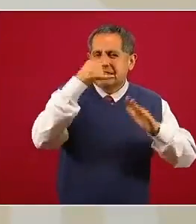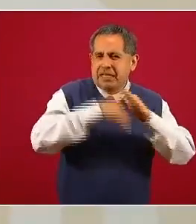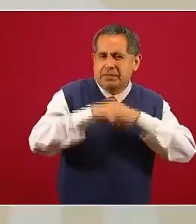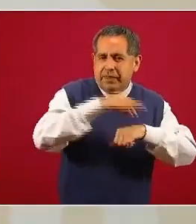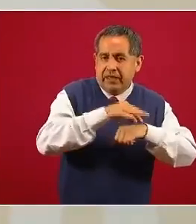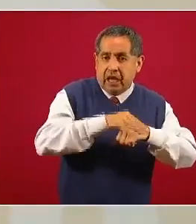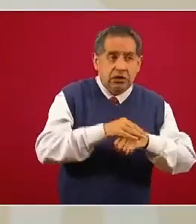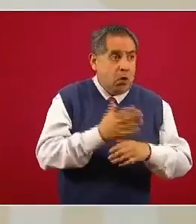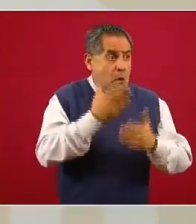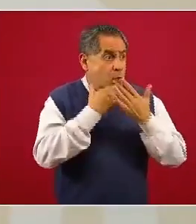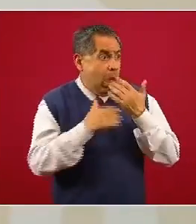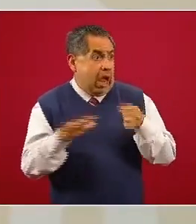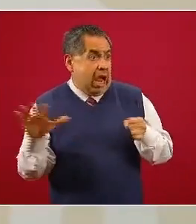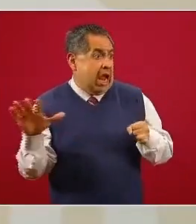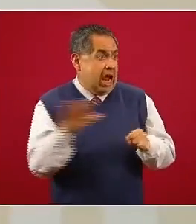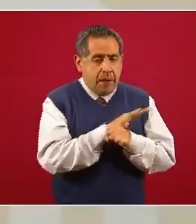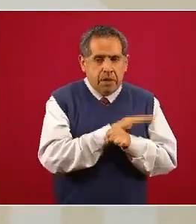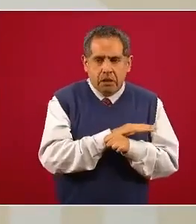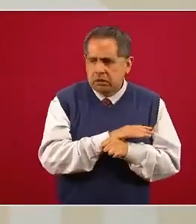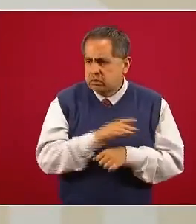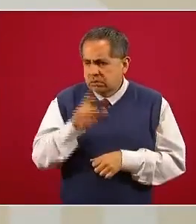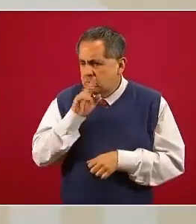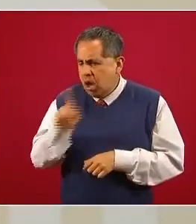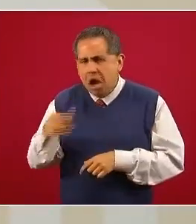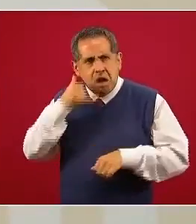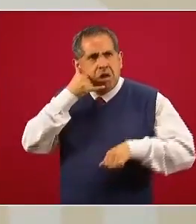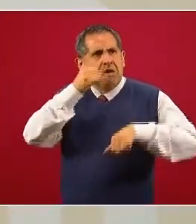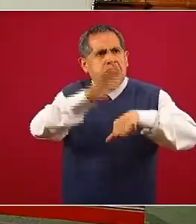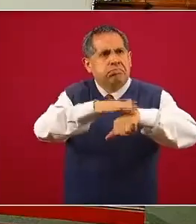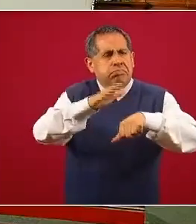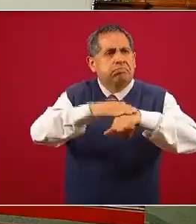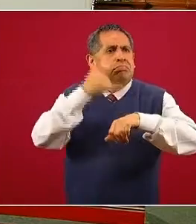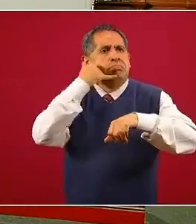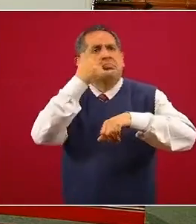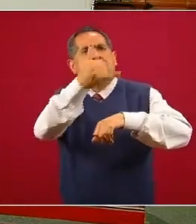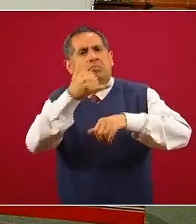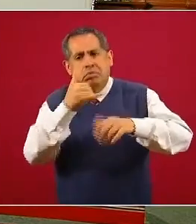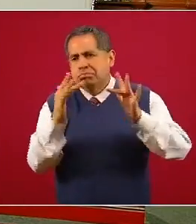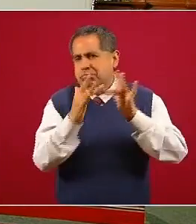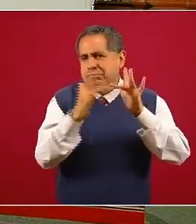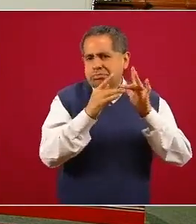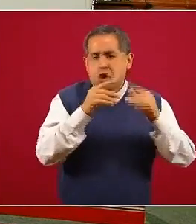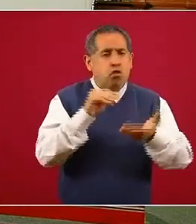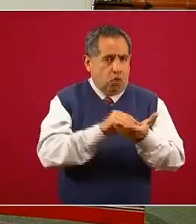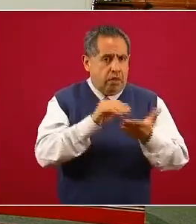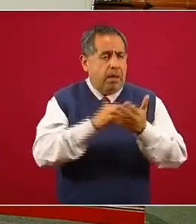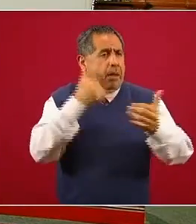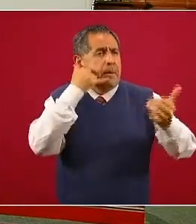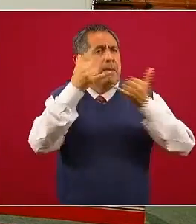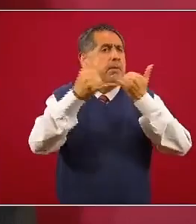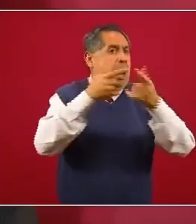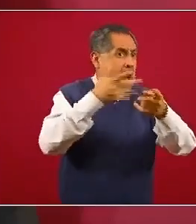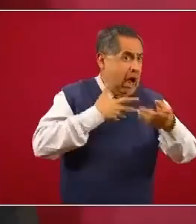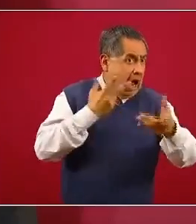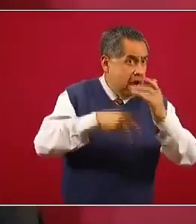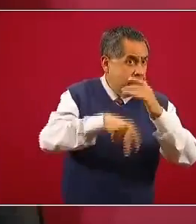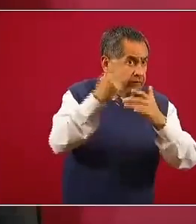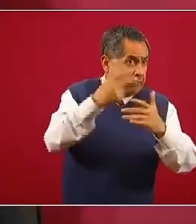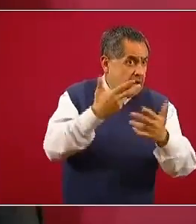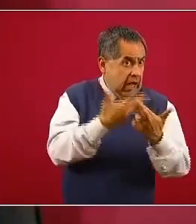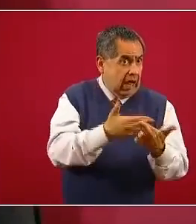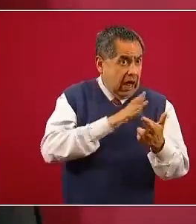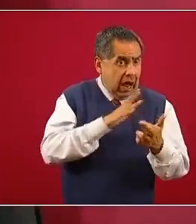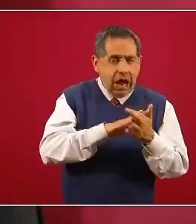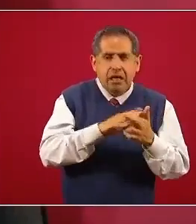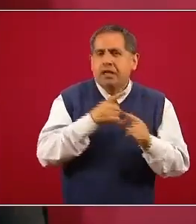y ya no tenían camas, se veía y se habla, nos hablamos porque todavía esto sigue activo, se hablan entre